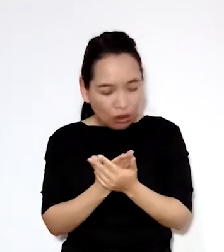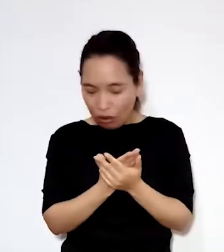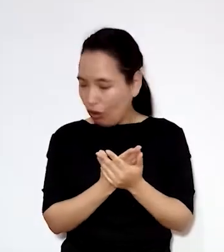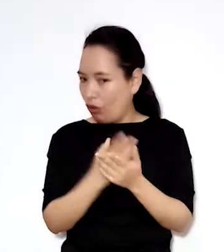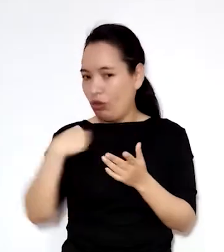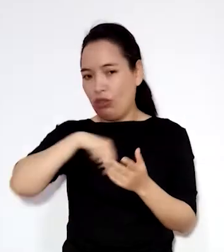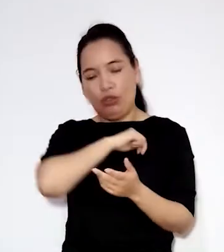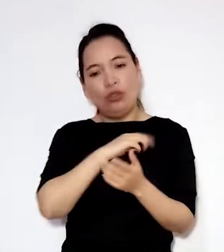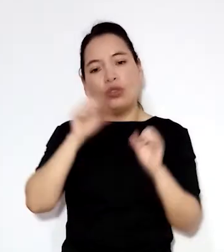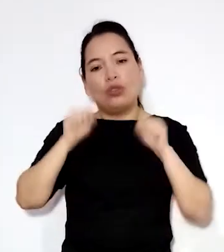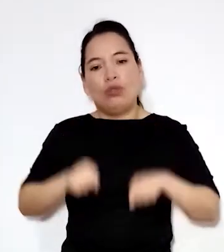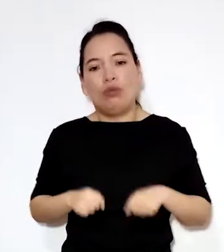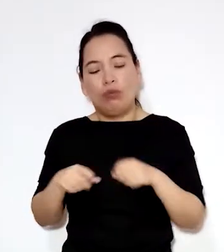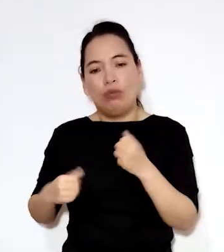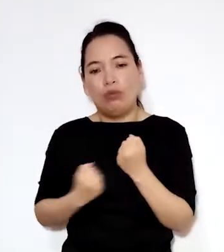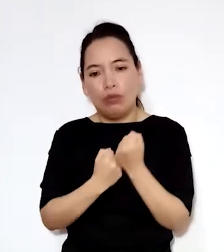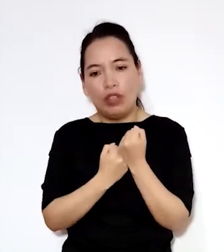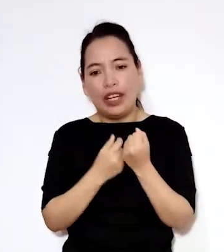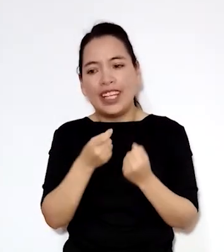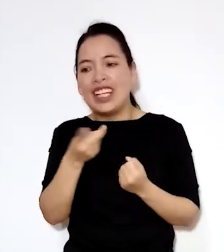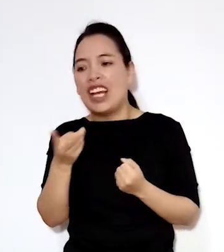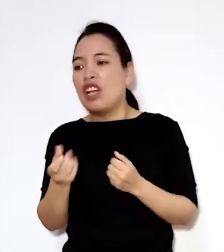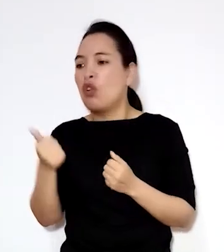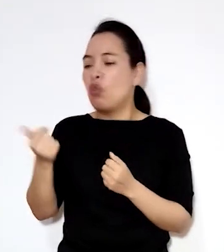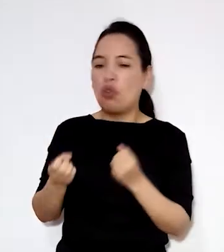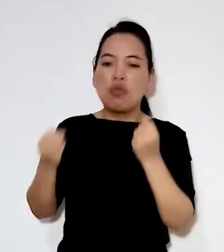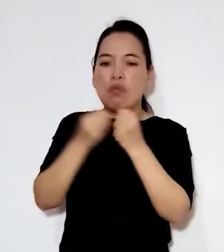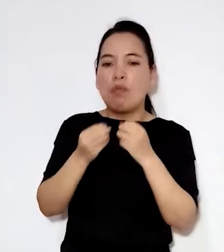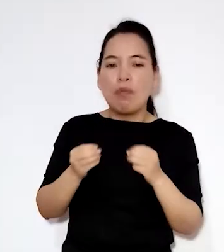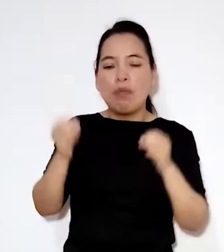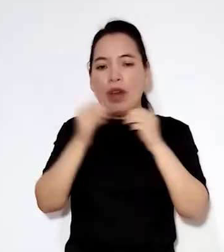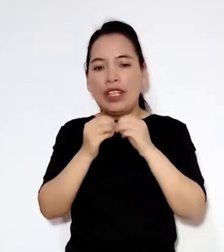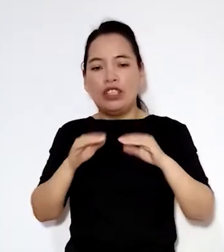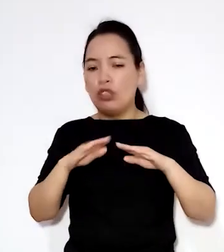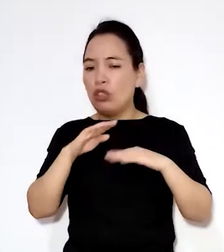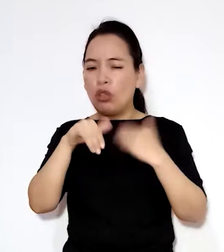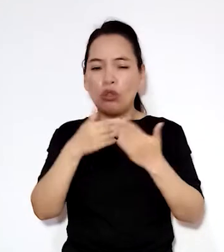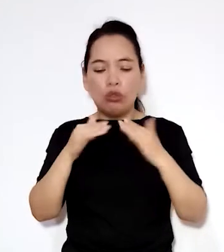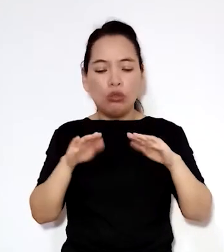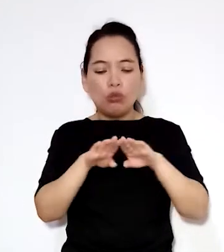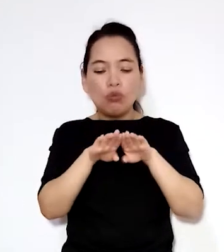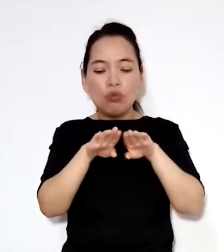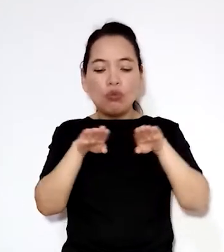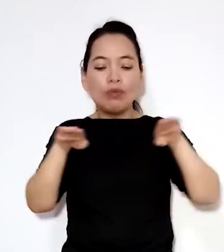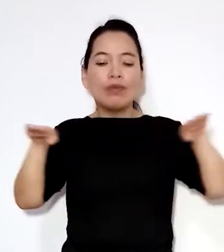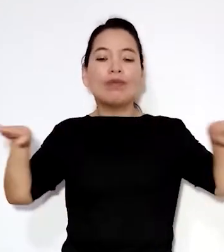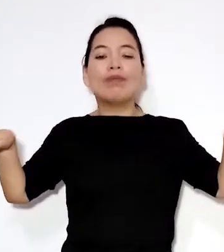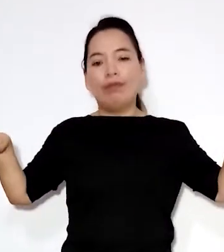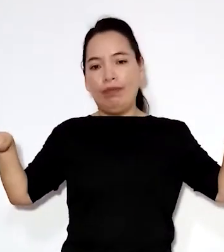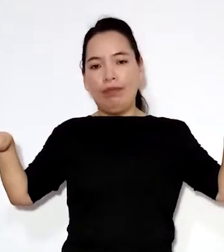entramos todos, donde no hay quien sea más que nadie, una cooperación horizontal.